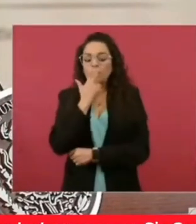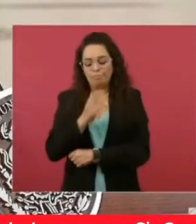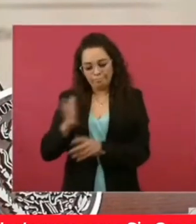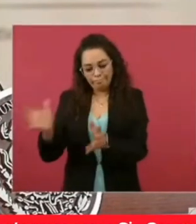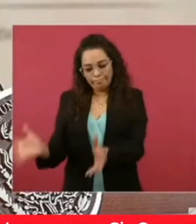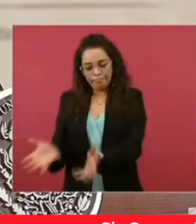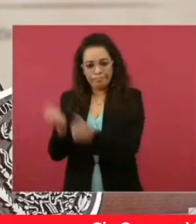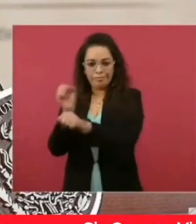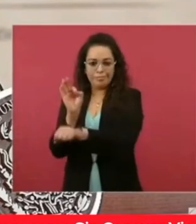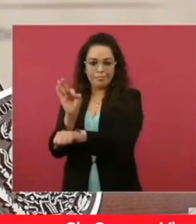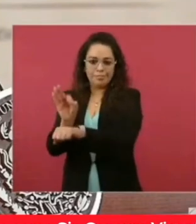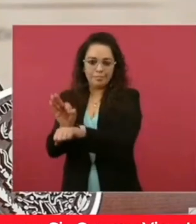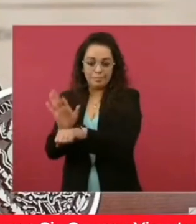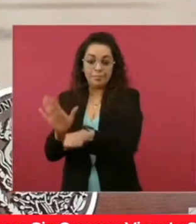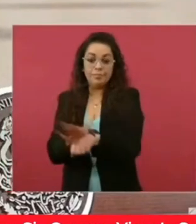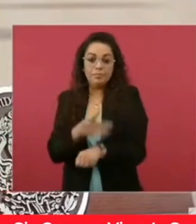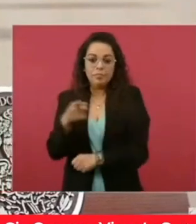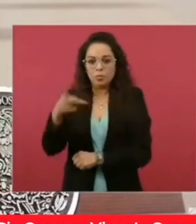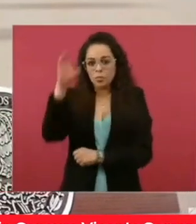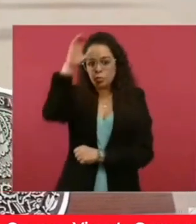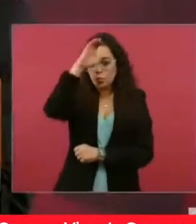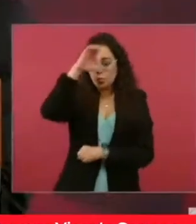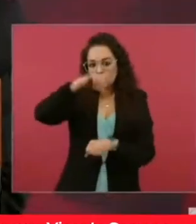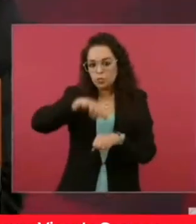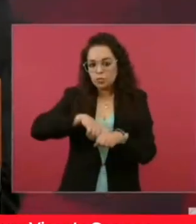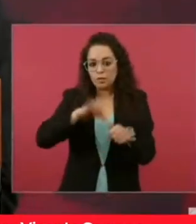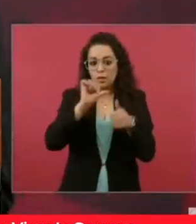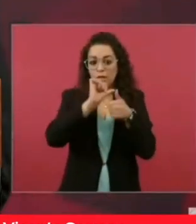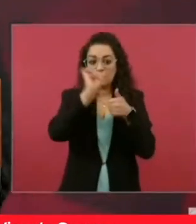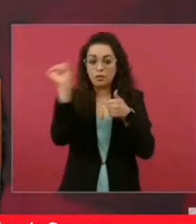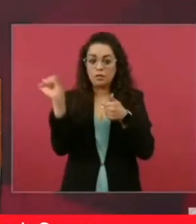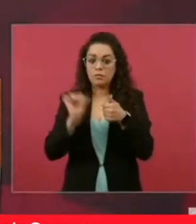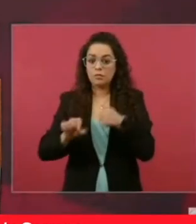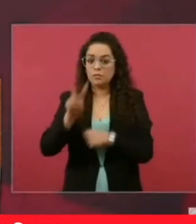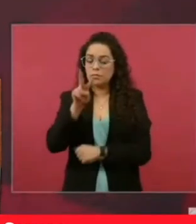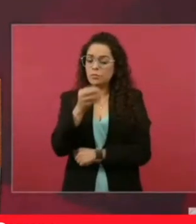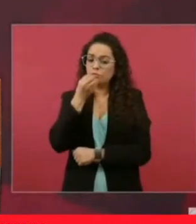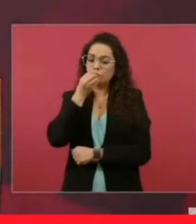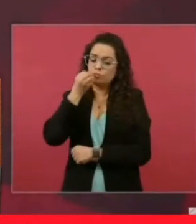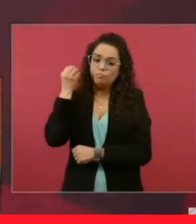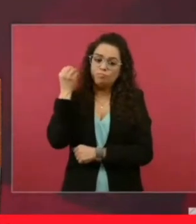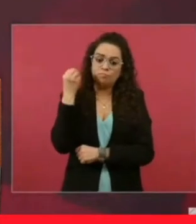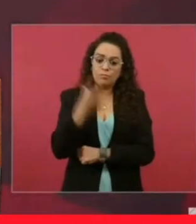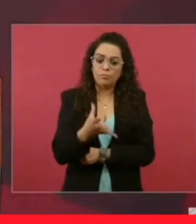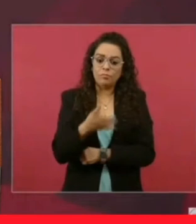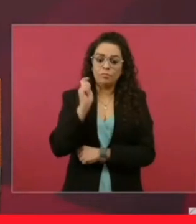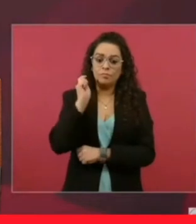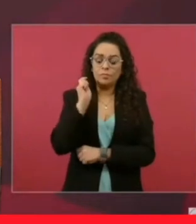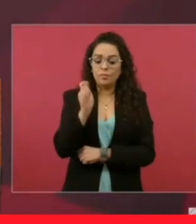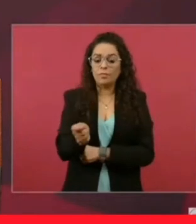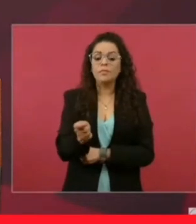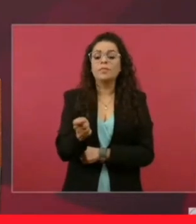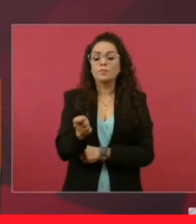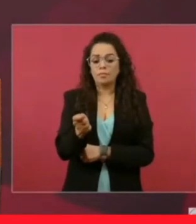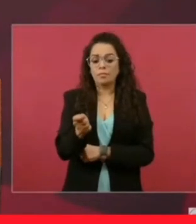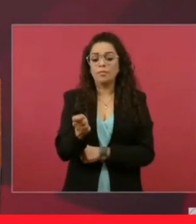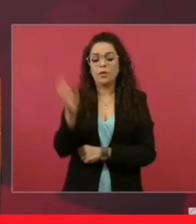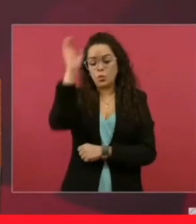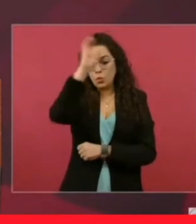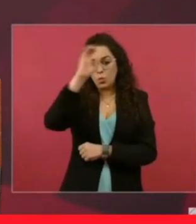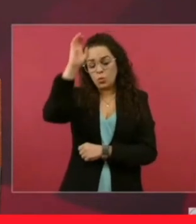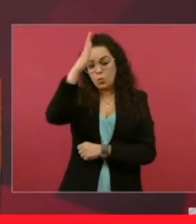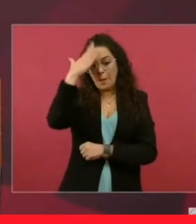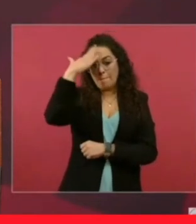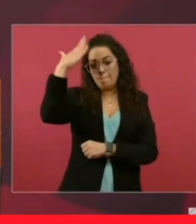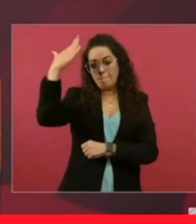cultural artístico glorioso de la gran cultura